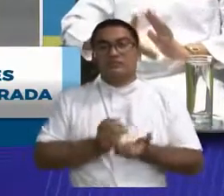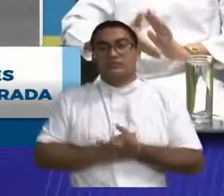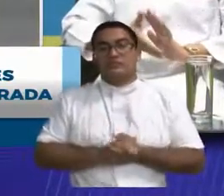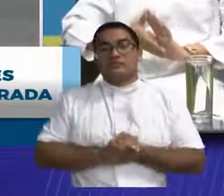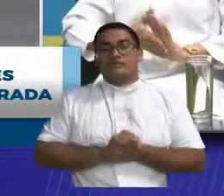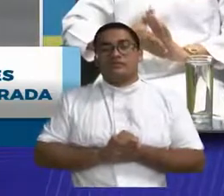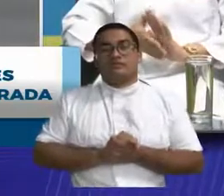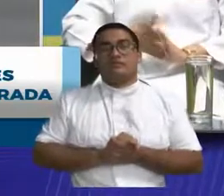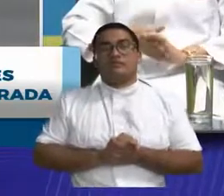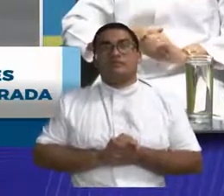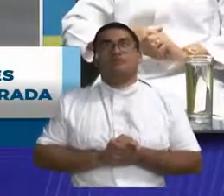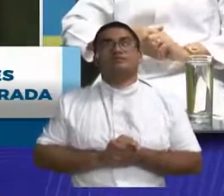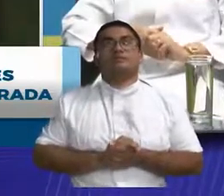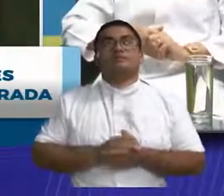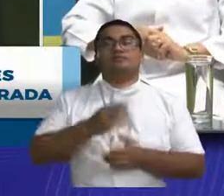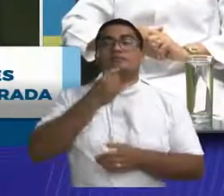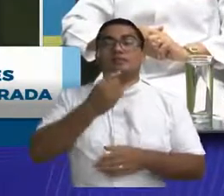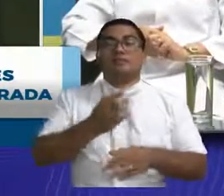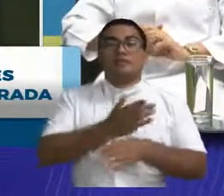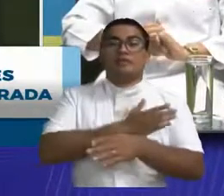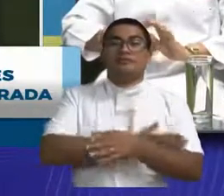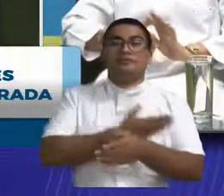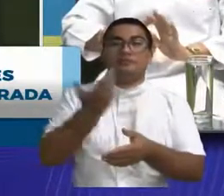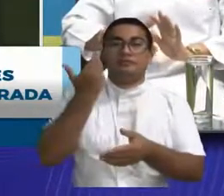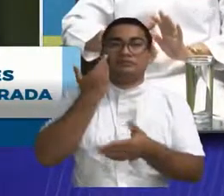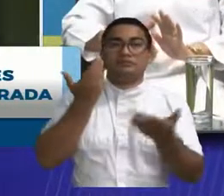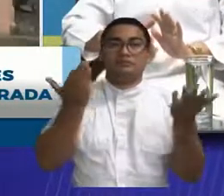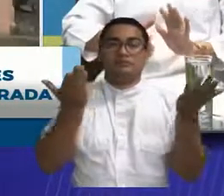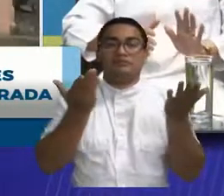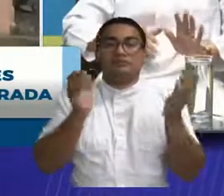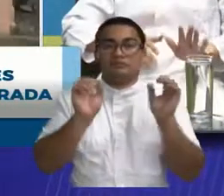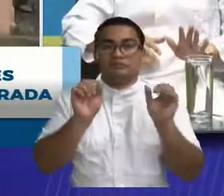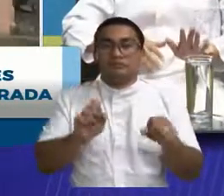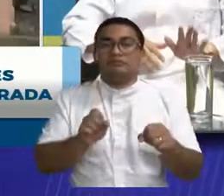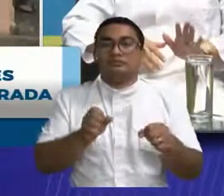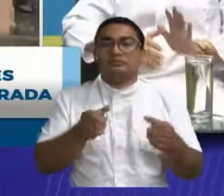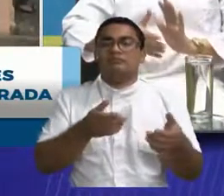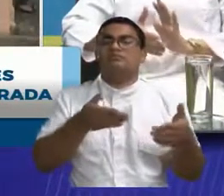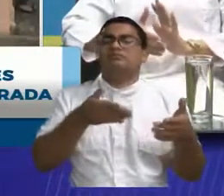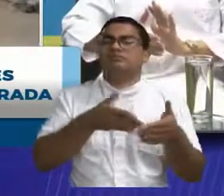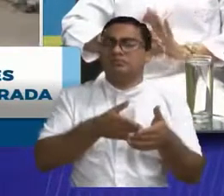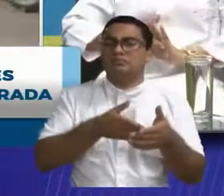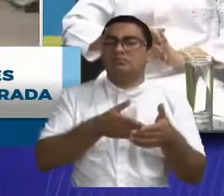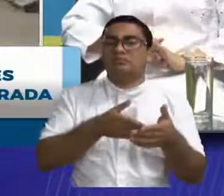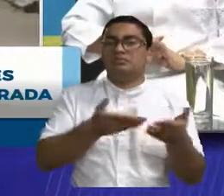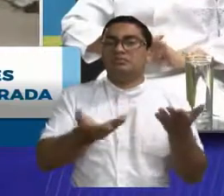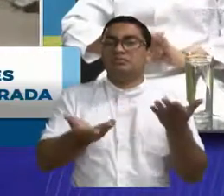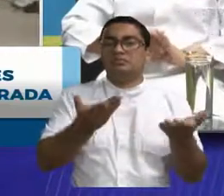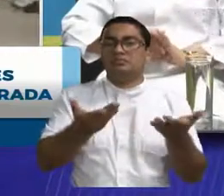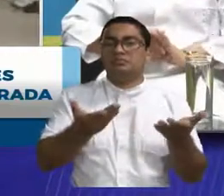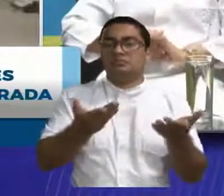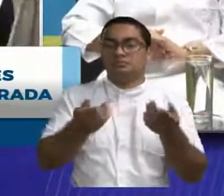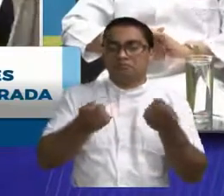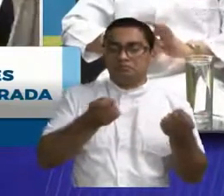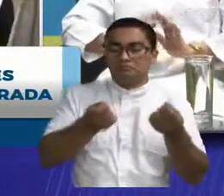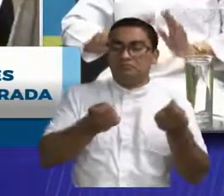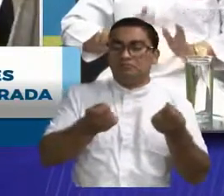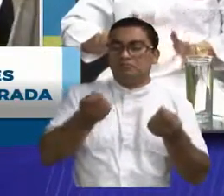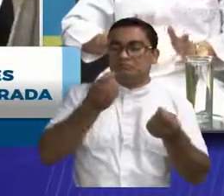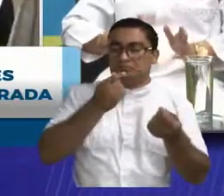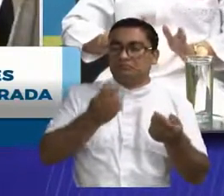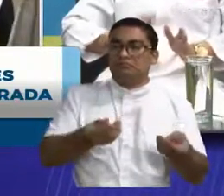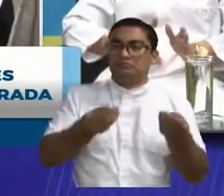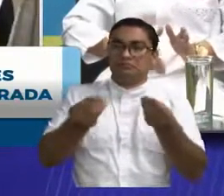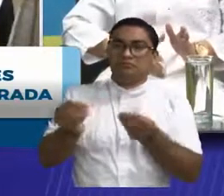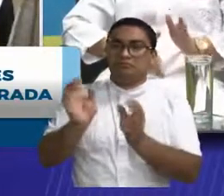Pero era lo que yo te decía, las enfermedades pueden ser autolimitadas, en donde le damos un manejo sintomático y el niño